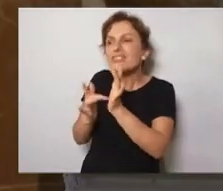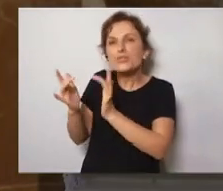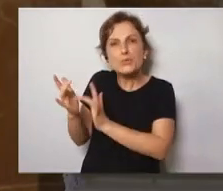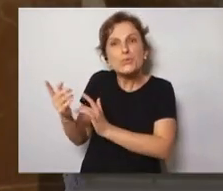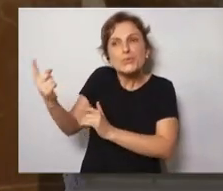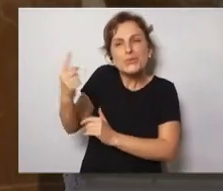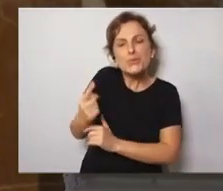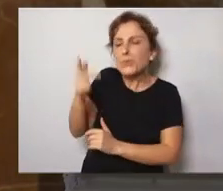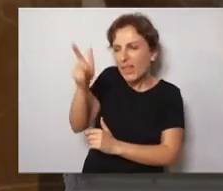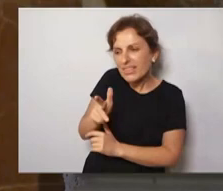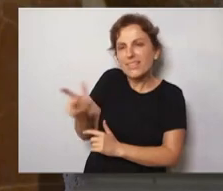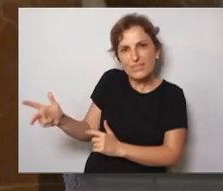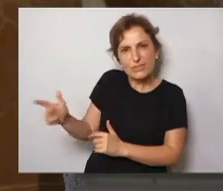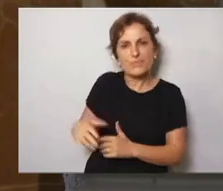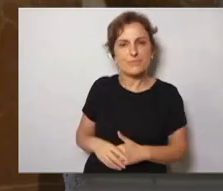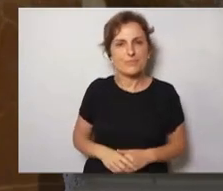cosa